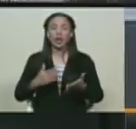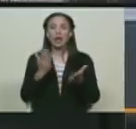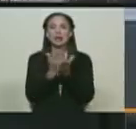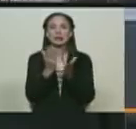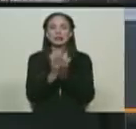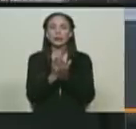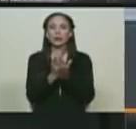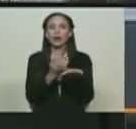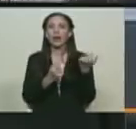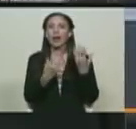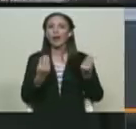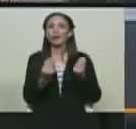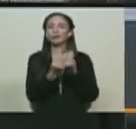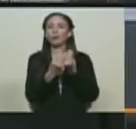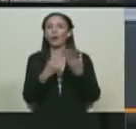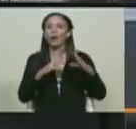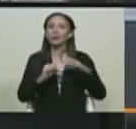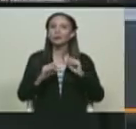jalamecate de al lado.